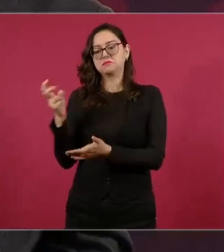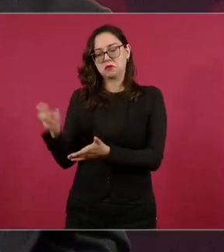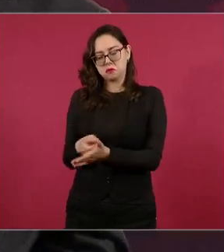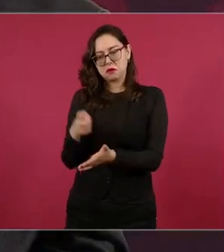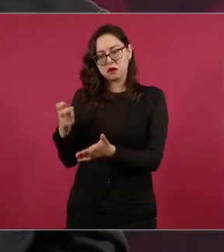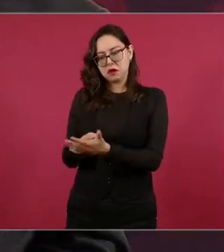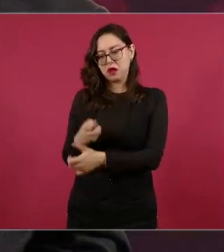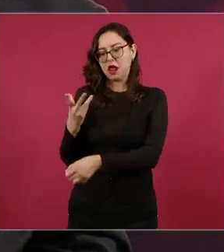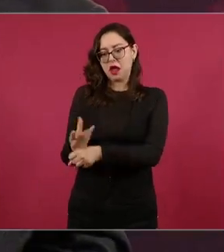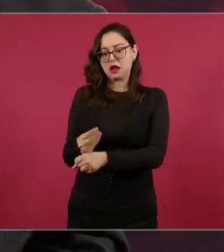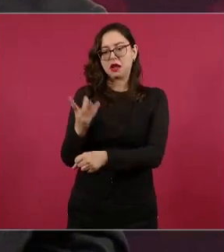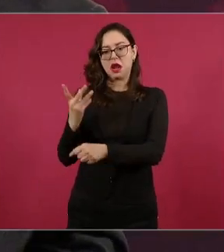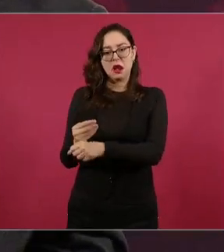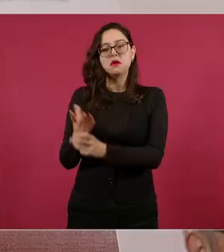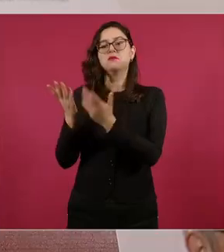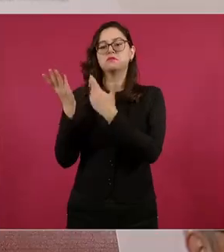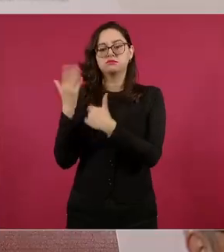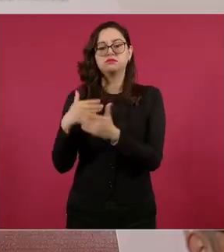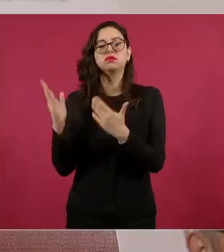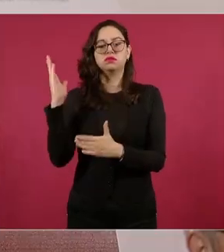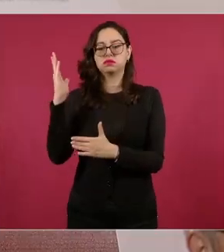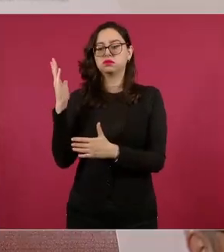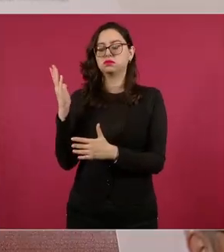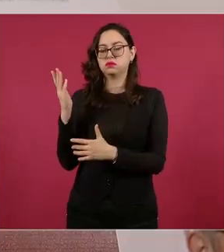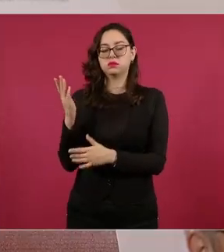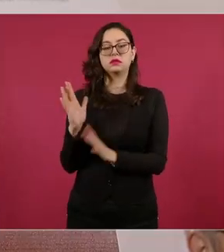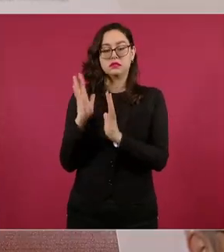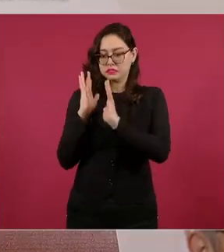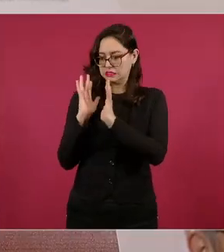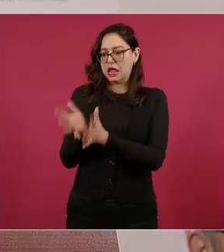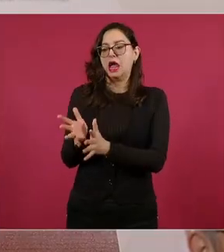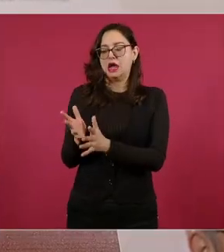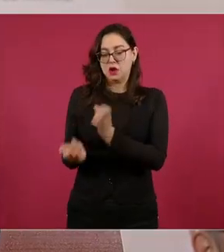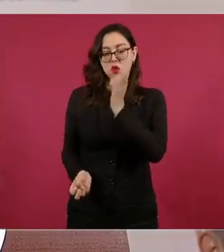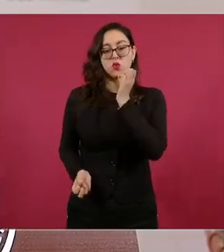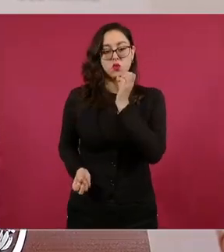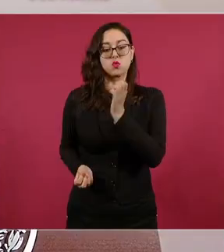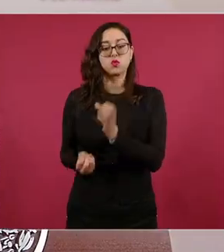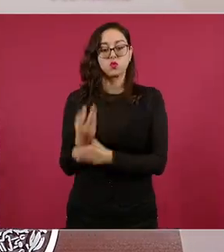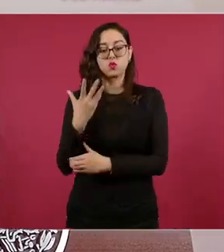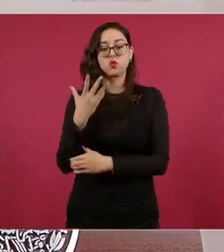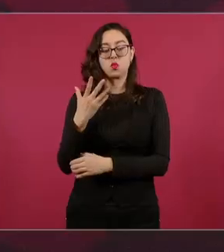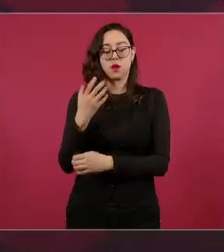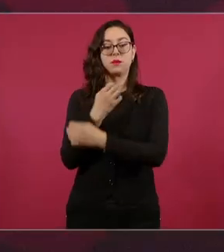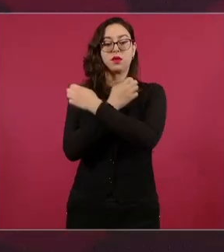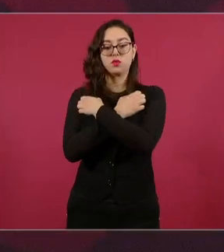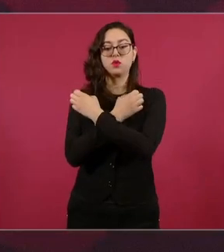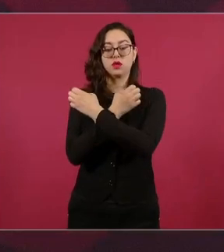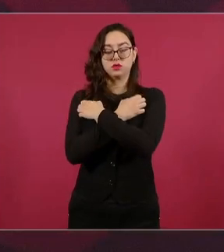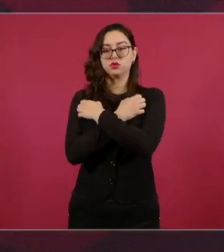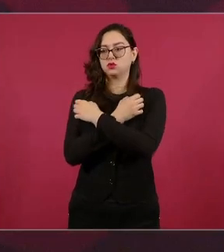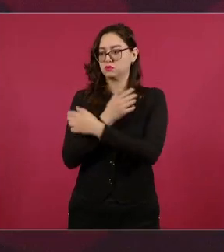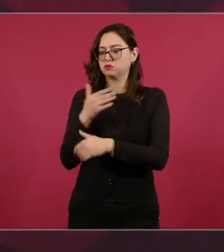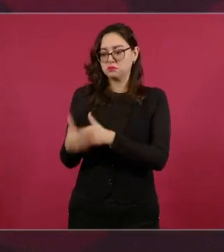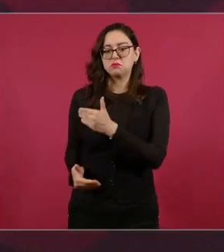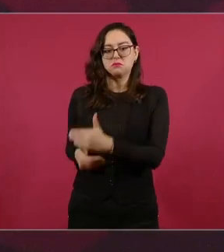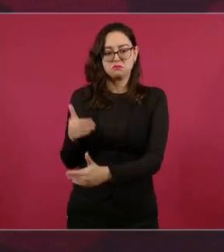la nueva educación pública.